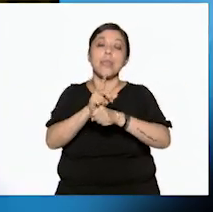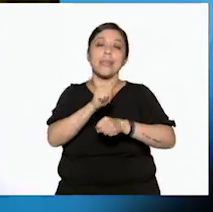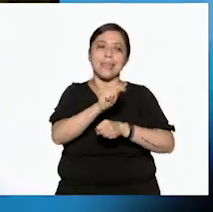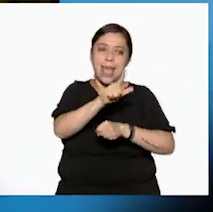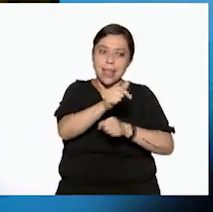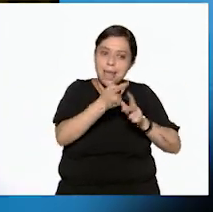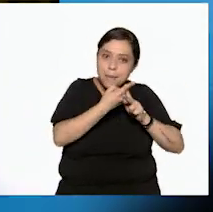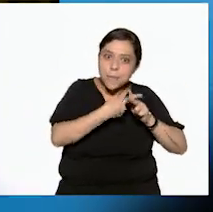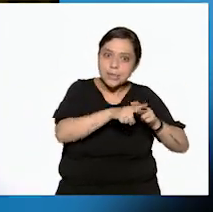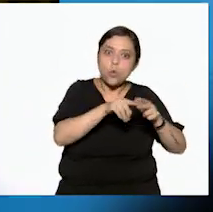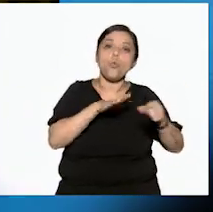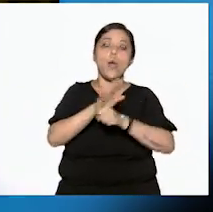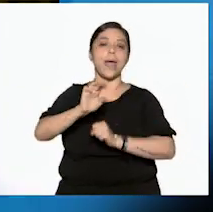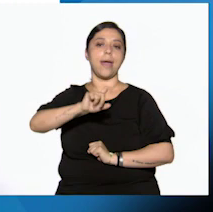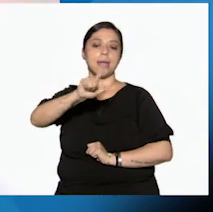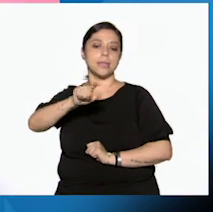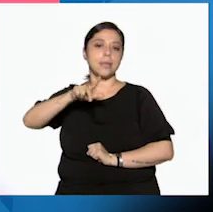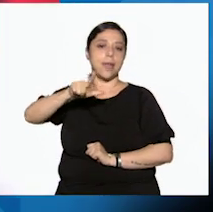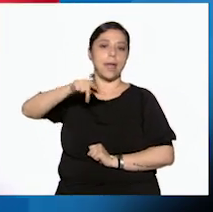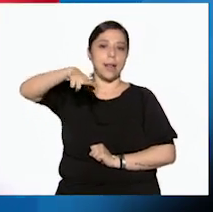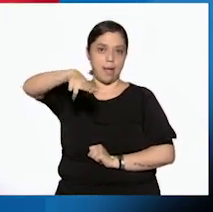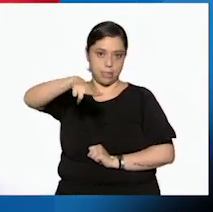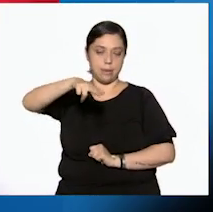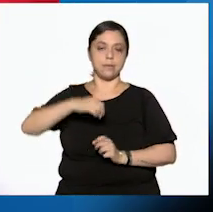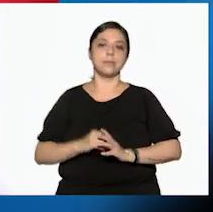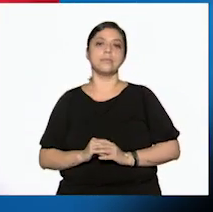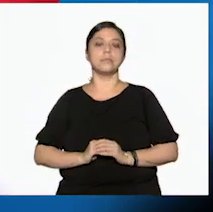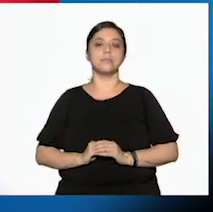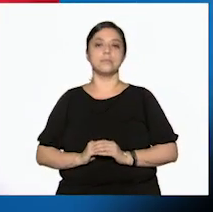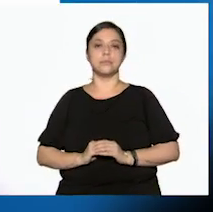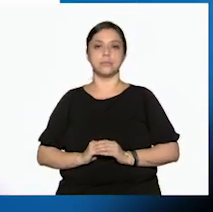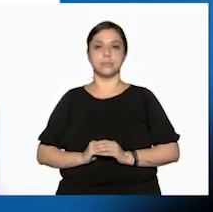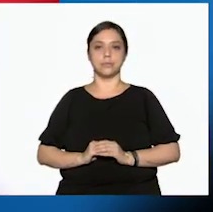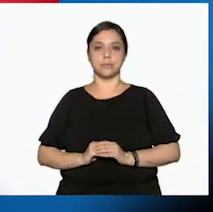Comercio, el movimiento zapatista.